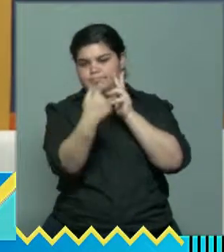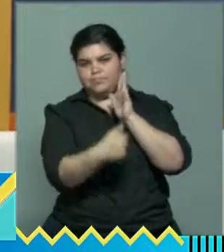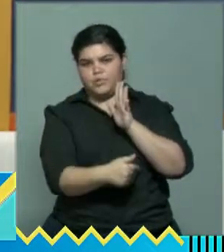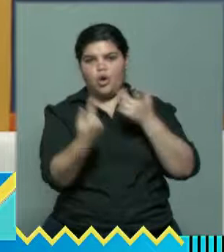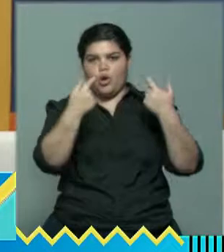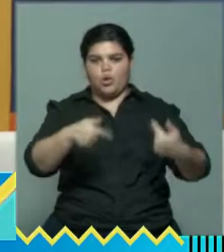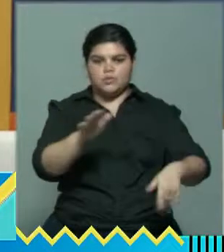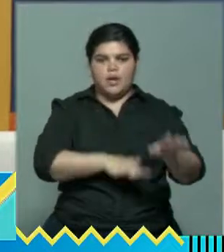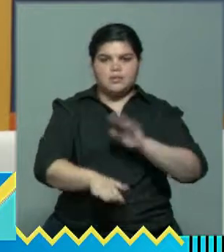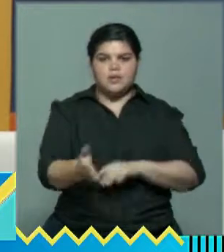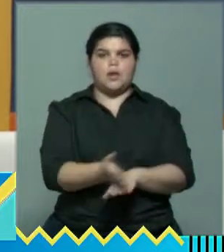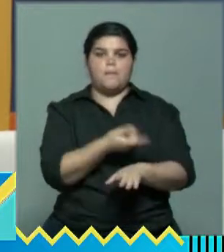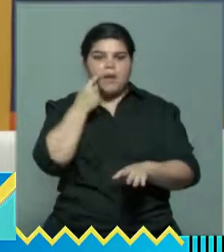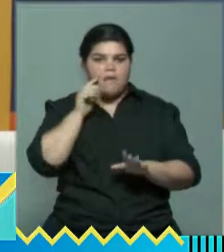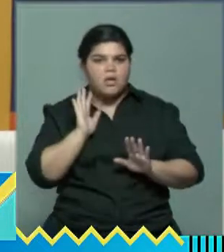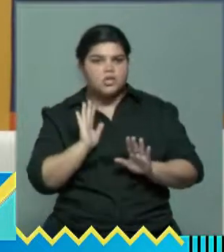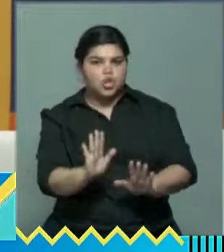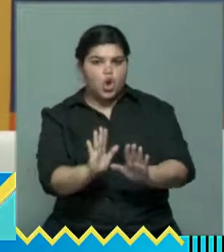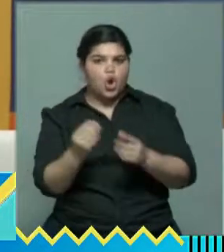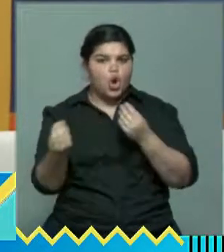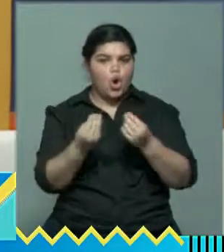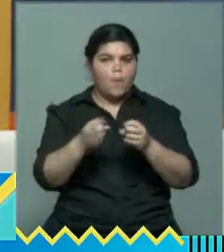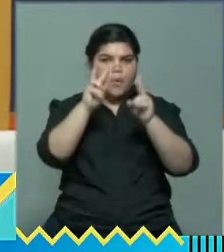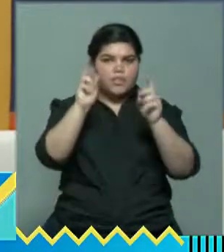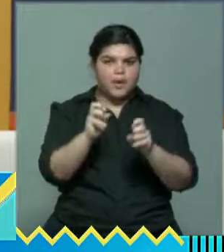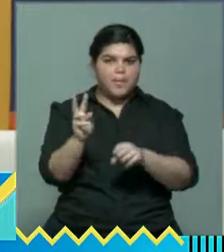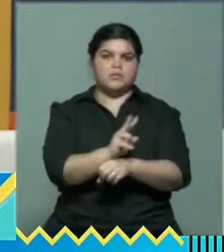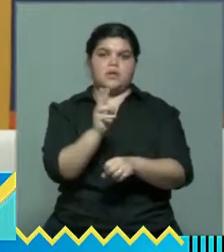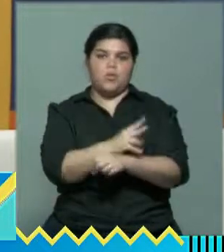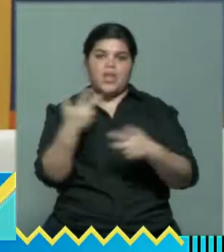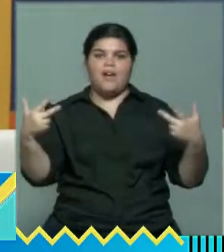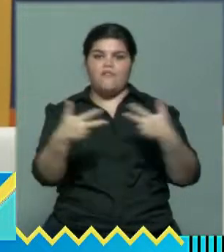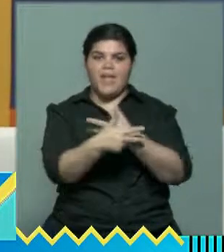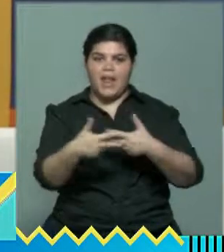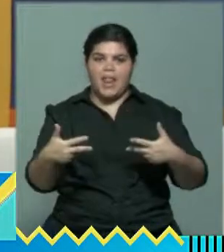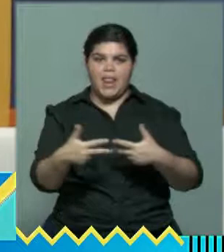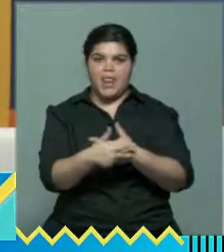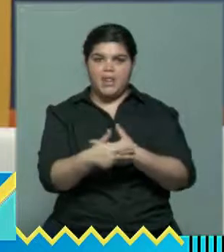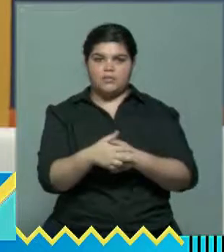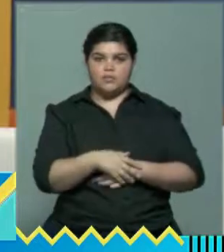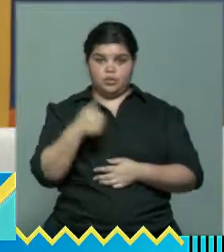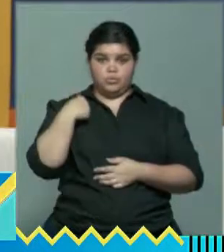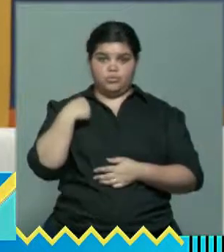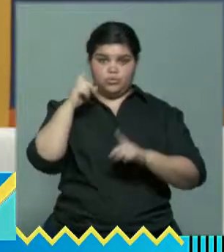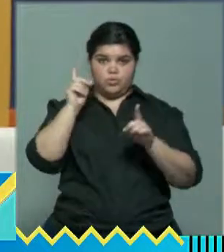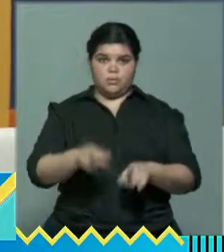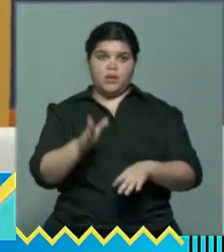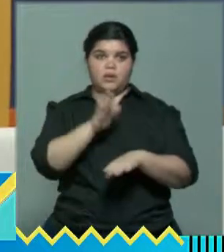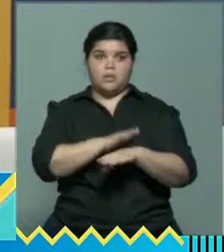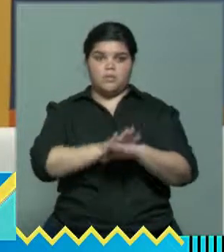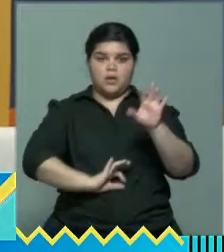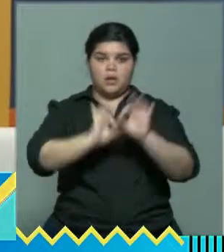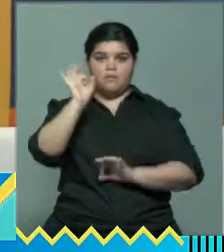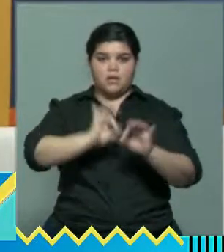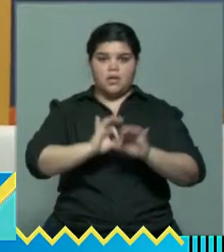líneas de acción, prevención, etcétera, sobre el tema seguridad vial. Por eso además soy autor del proyecto de creación de la Agencia Provincial